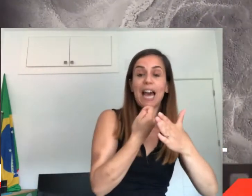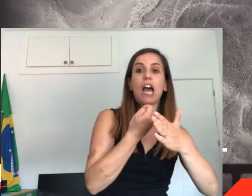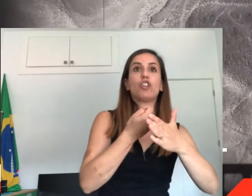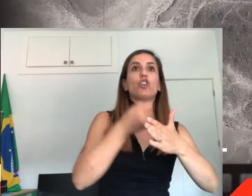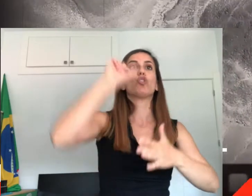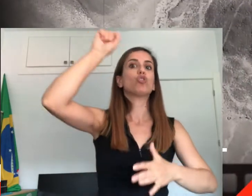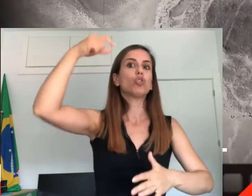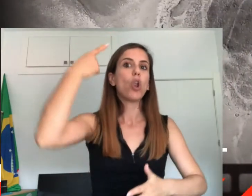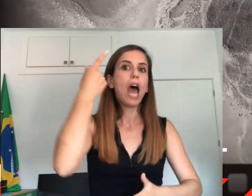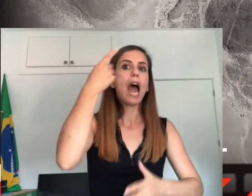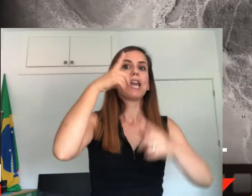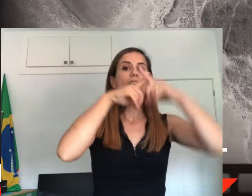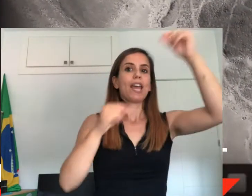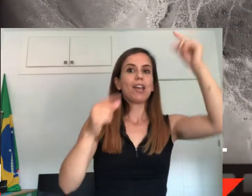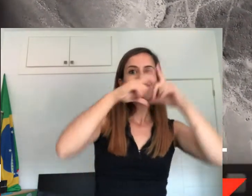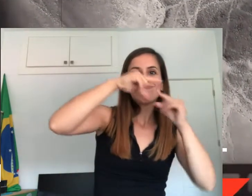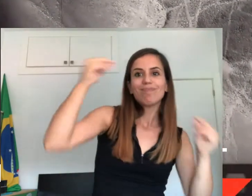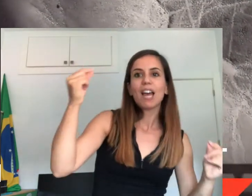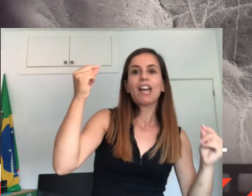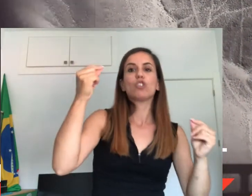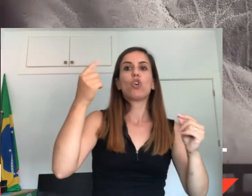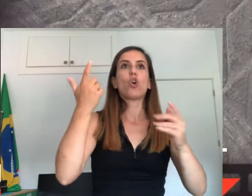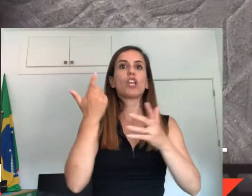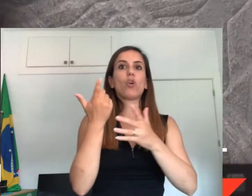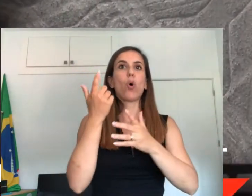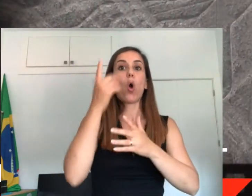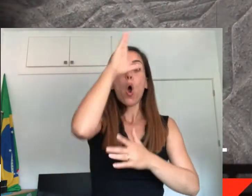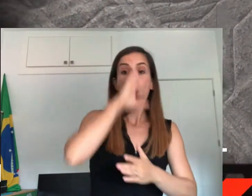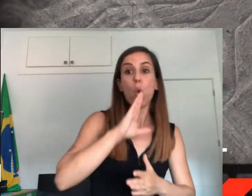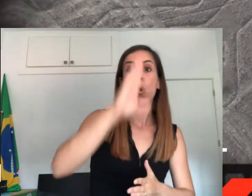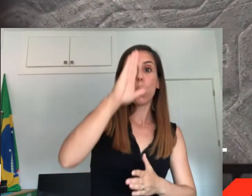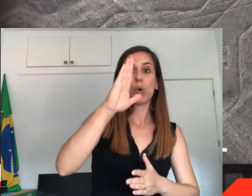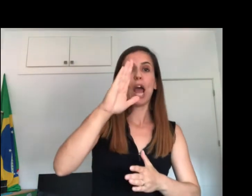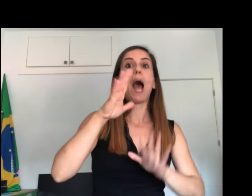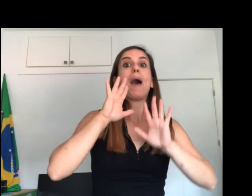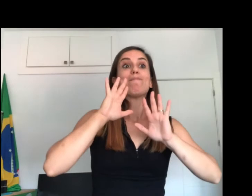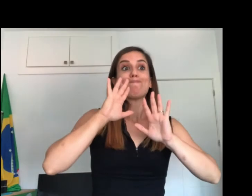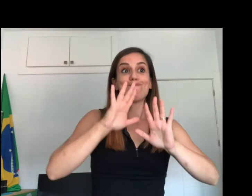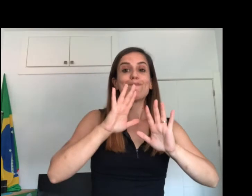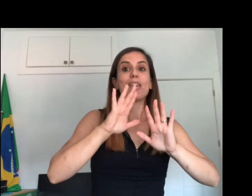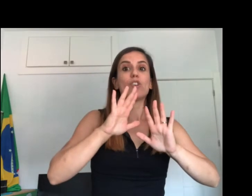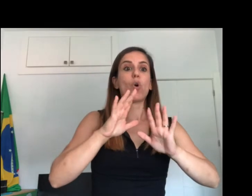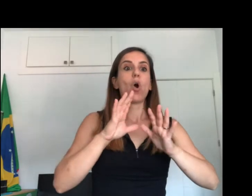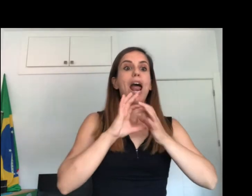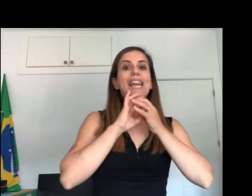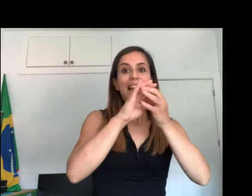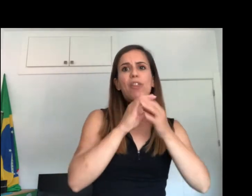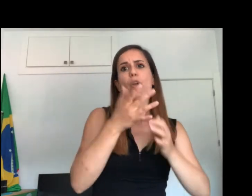con la salida del Sol, con la puesta, pero no es la solución definitiva.